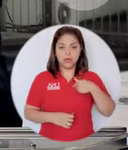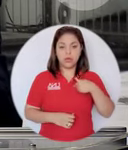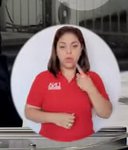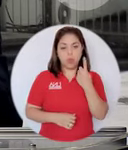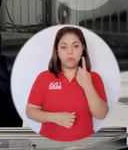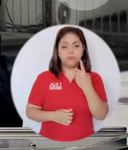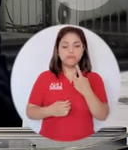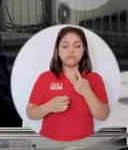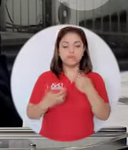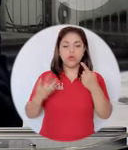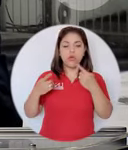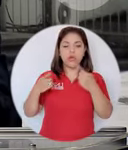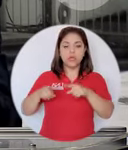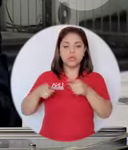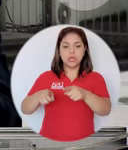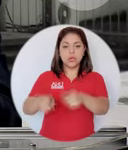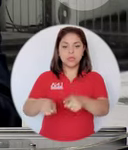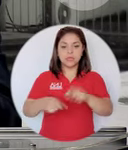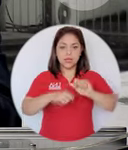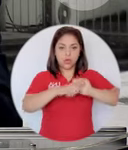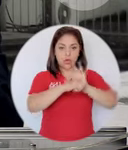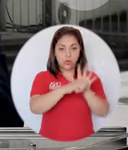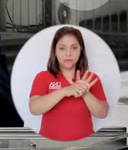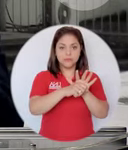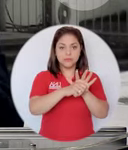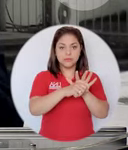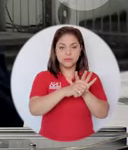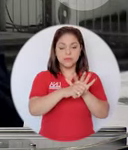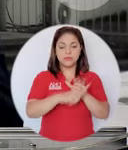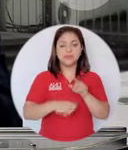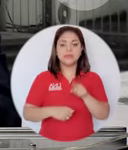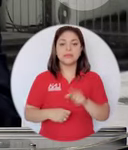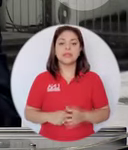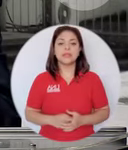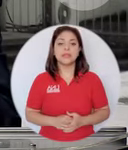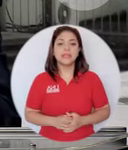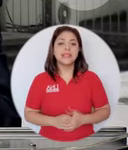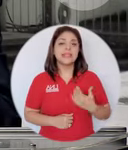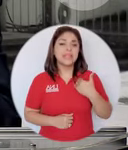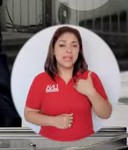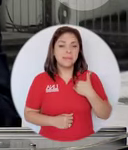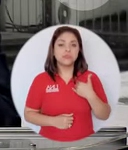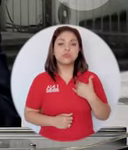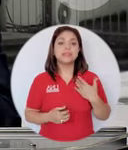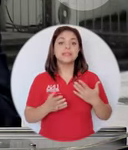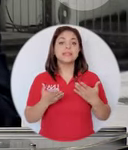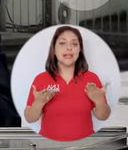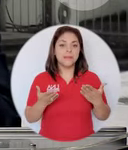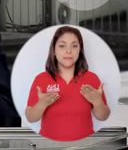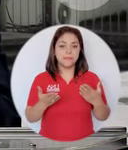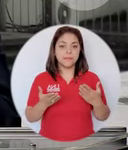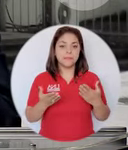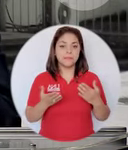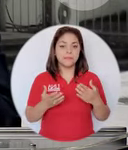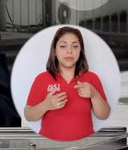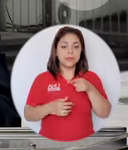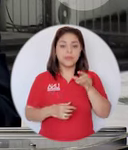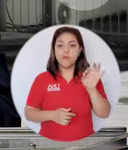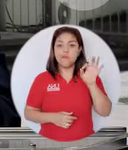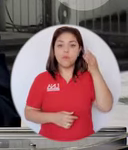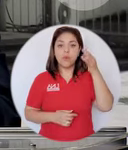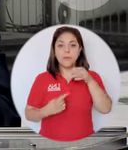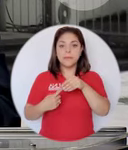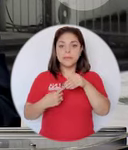primeras variantes y subvariantes de COVID, de SARS-CoV-2, del virus productor de COVID, vamos a tener de que eso